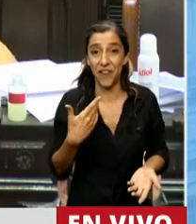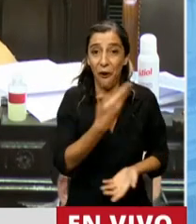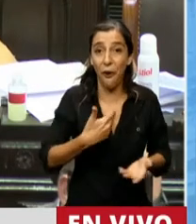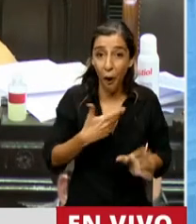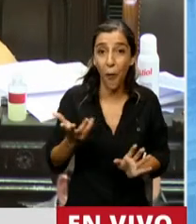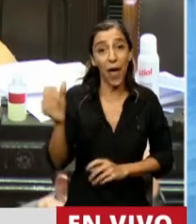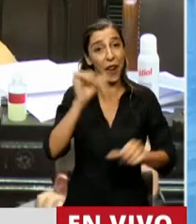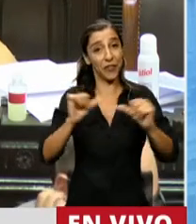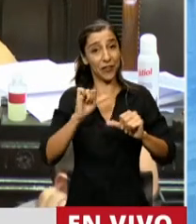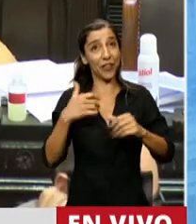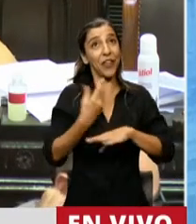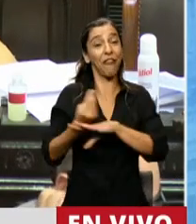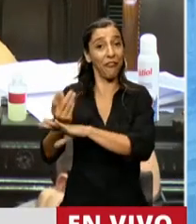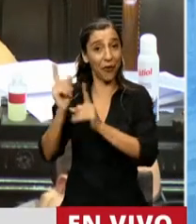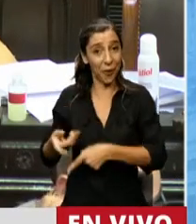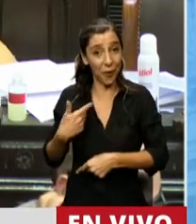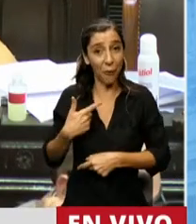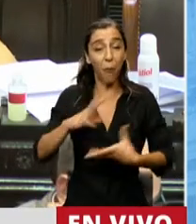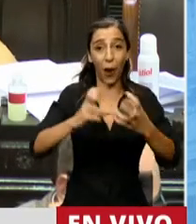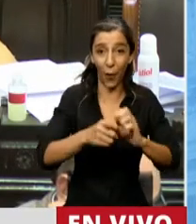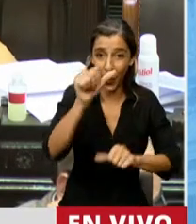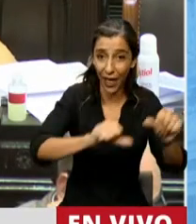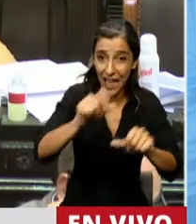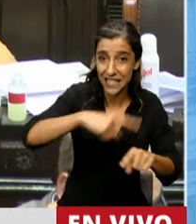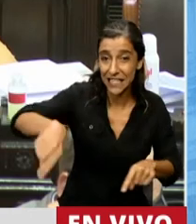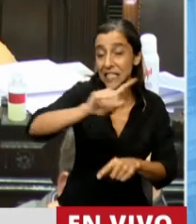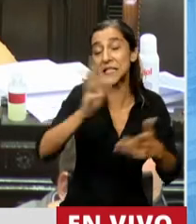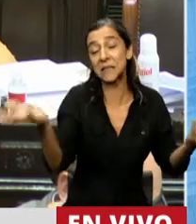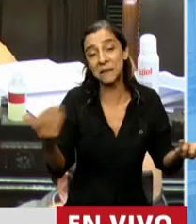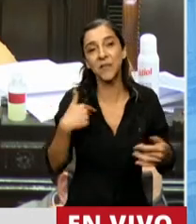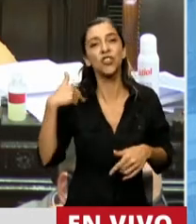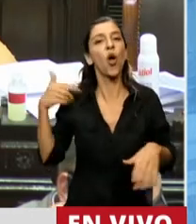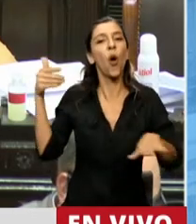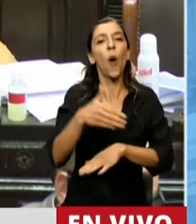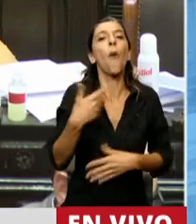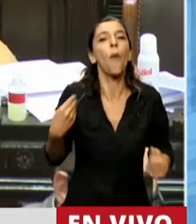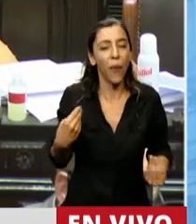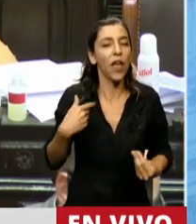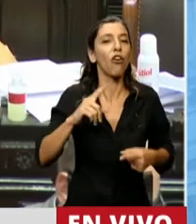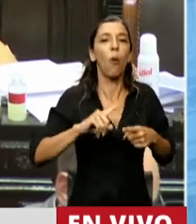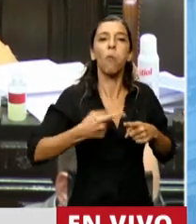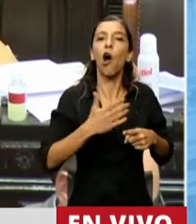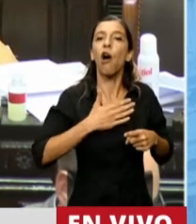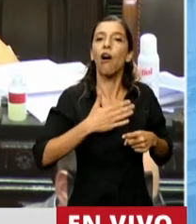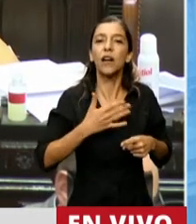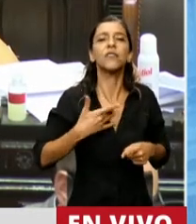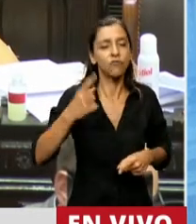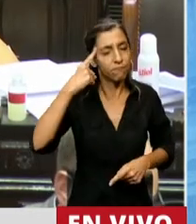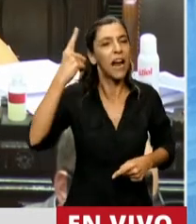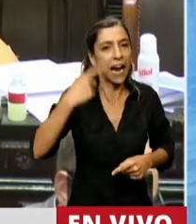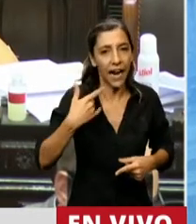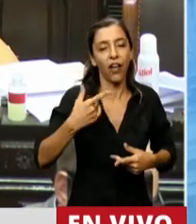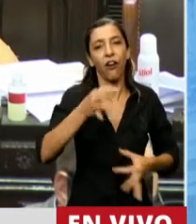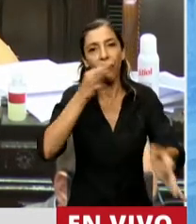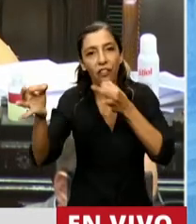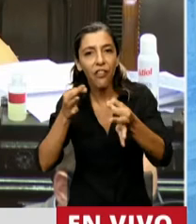presidente, vengo de una generación que cree en el diálogo, que cree en el consenso, que cree en la transversalidad. Pero a veces, cuando